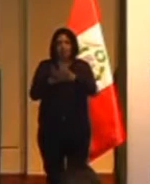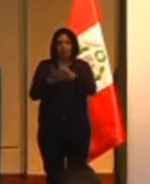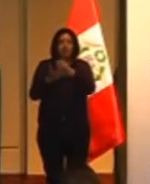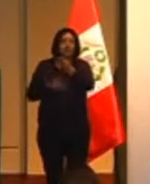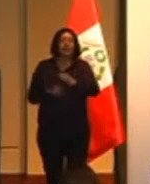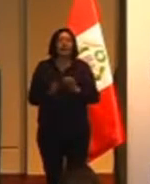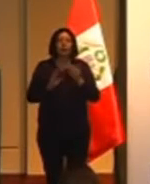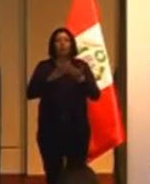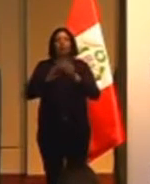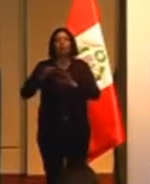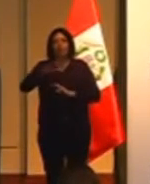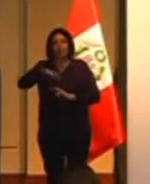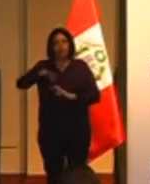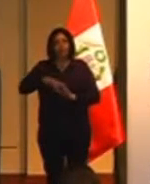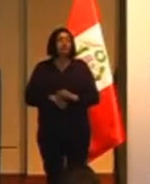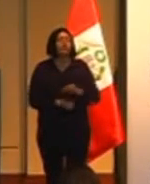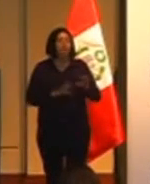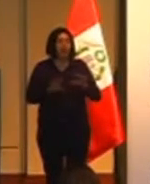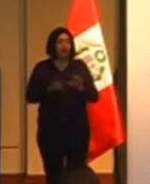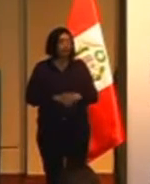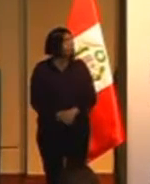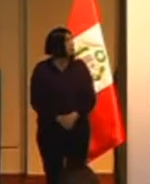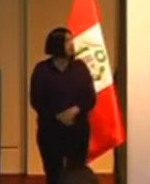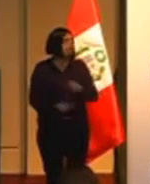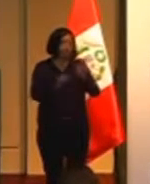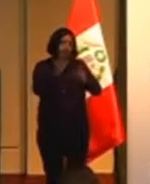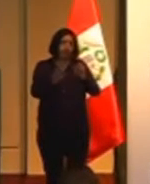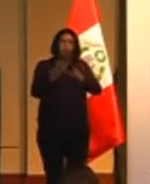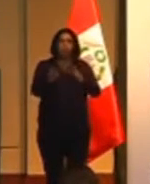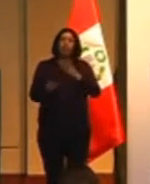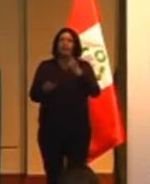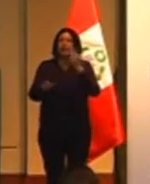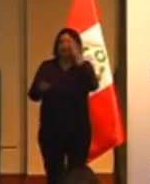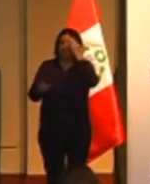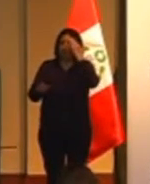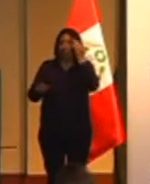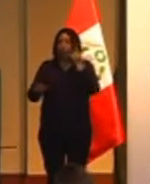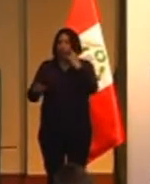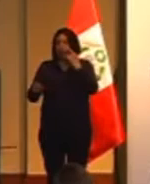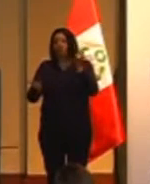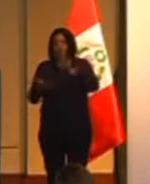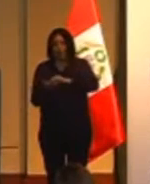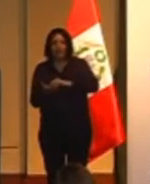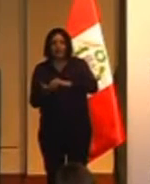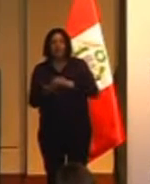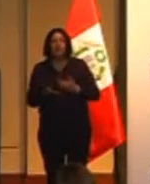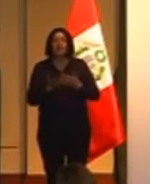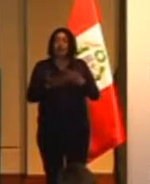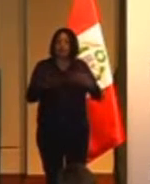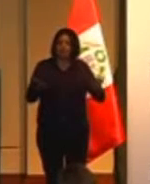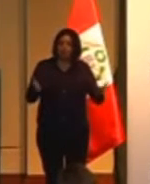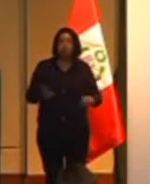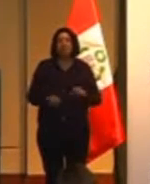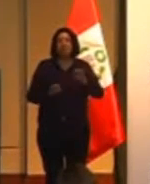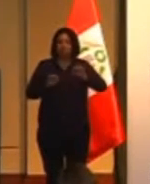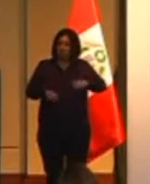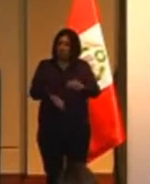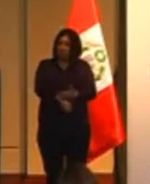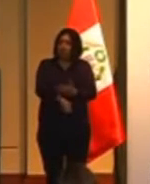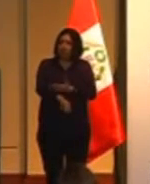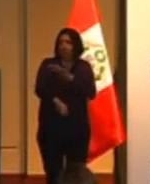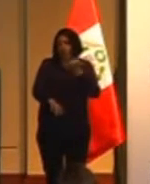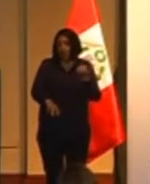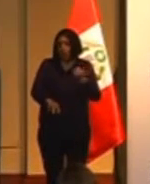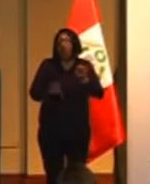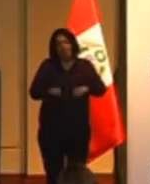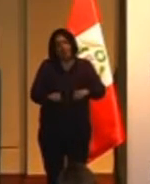de nuestra comunidad, hacer que las personas conozcan cada vez más. Y obviamente, las cosas que tienen que mejorarse, se tendrán que